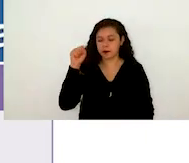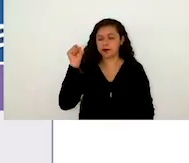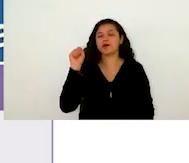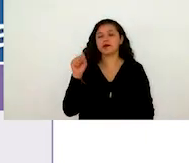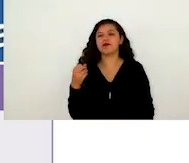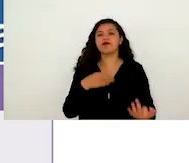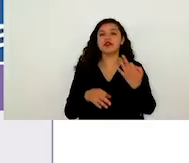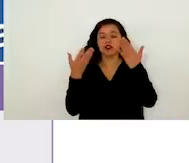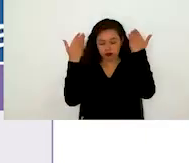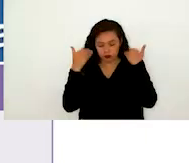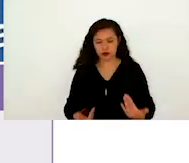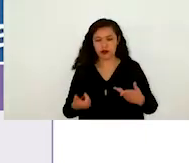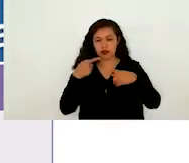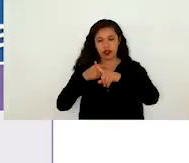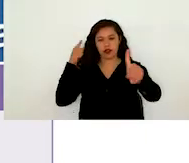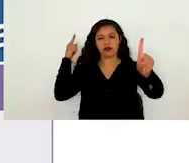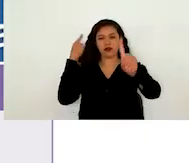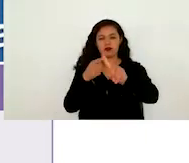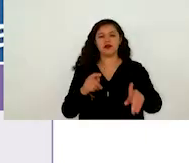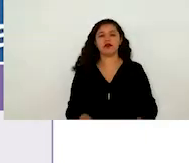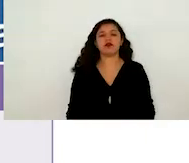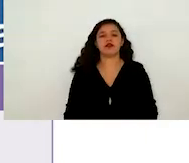sentirlos caer enfocados en esto